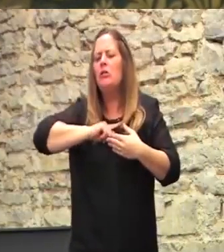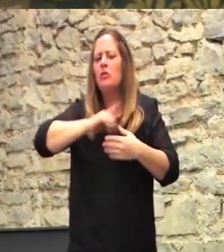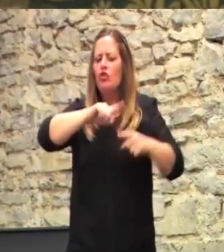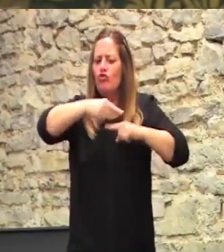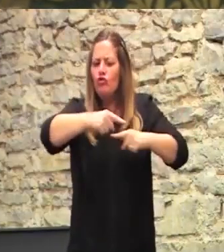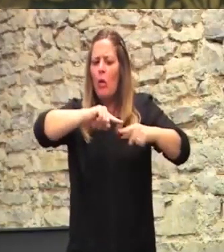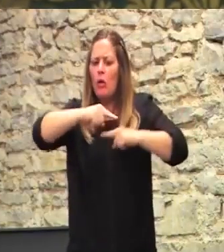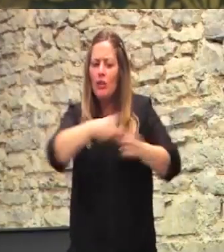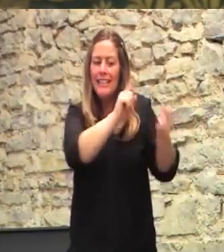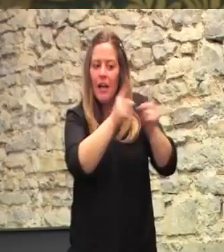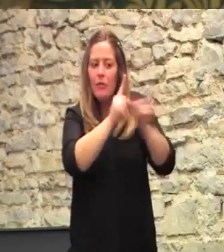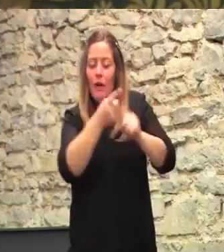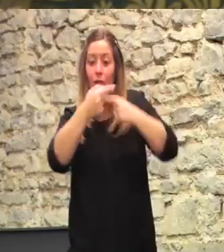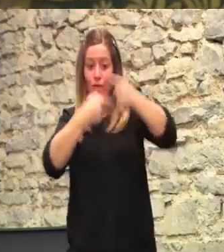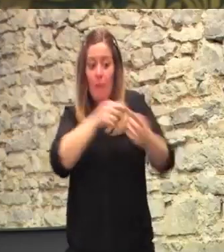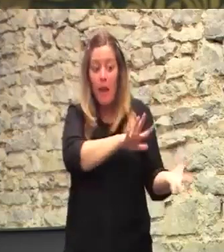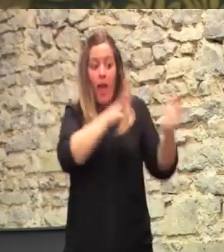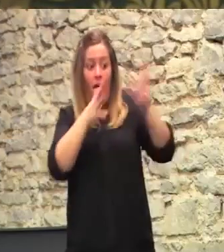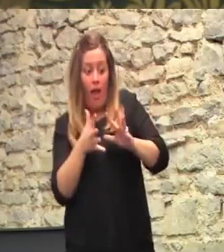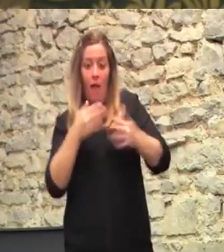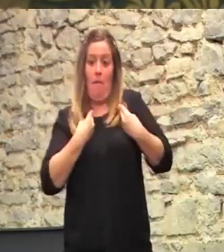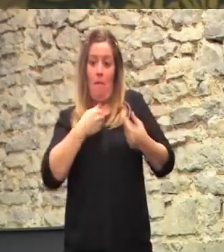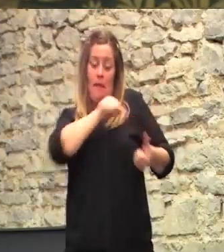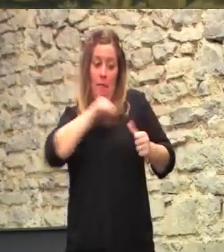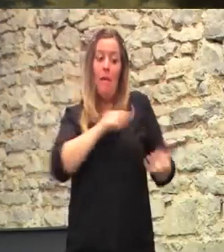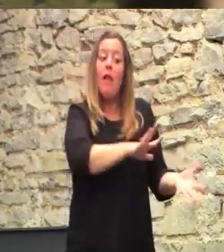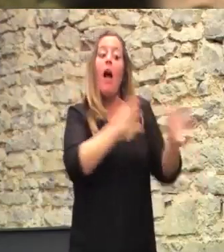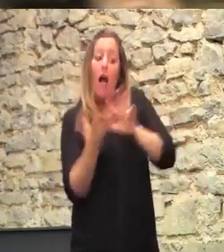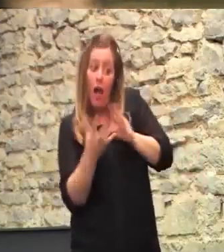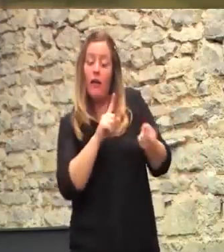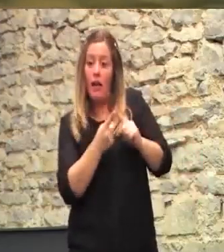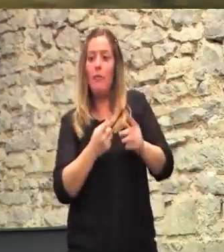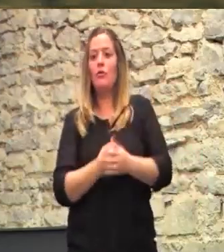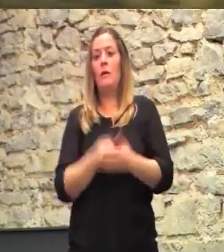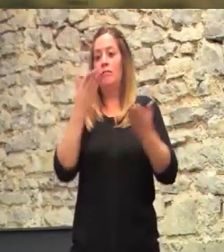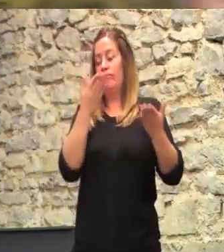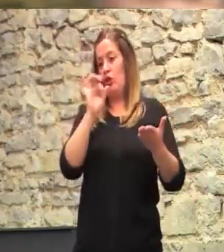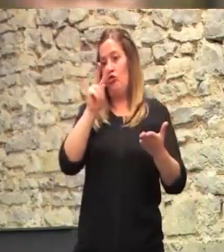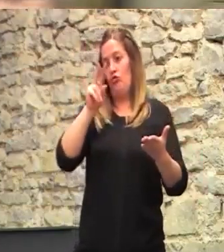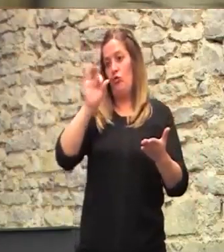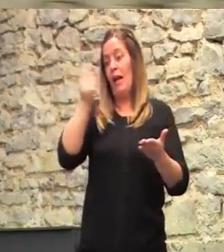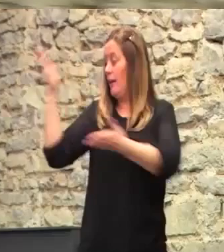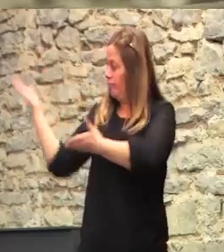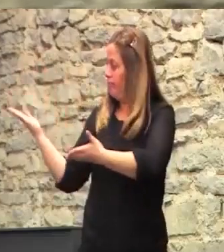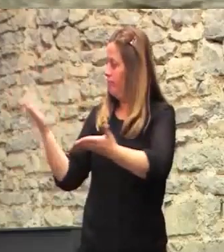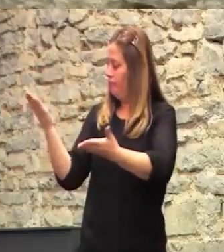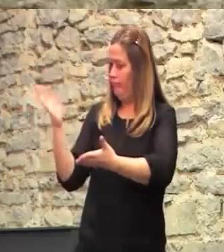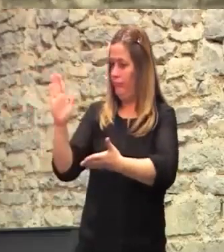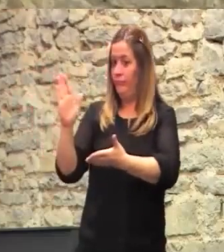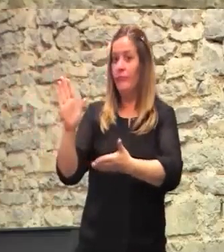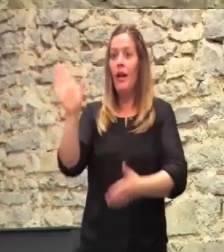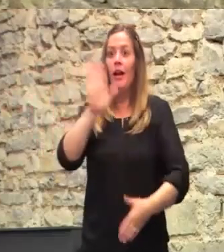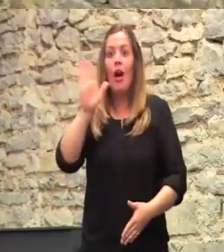en nuestros ámbitos familiares y privados cuando quiera susana hola si se oye